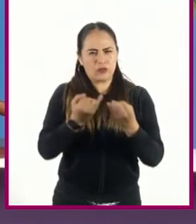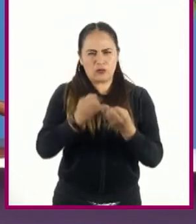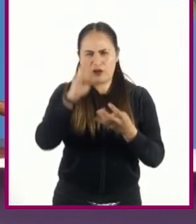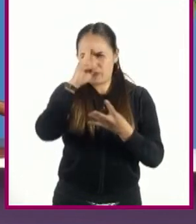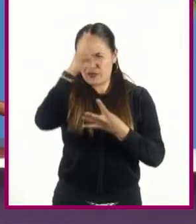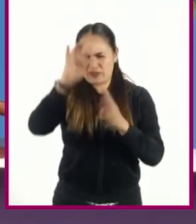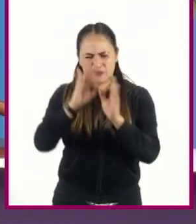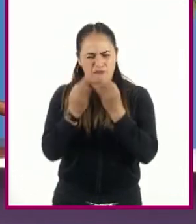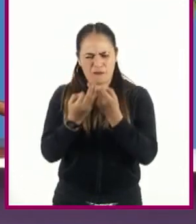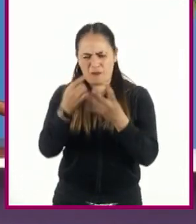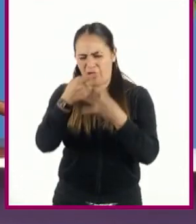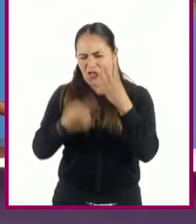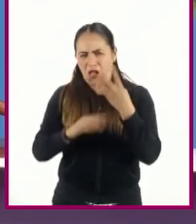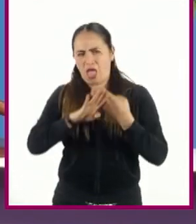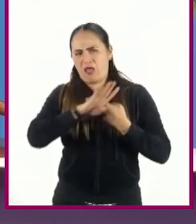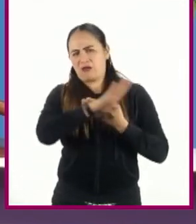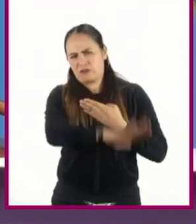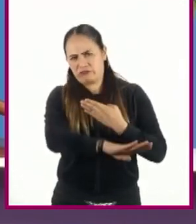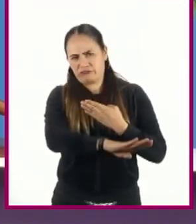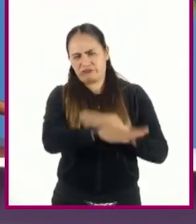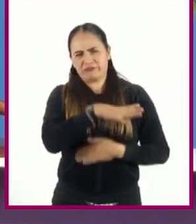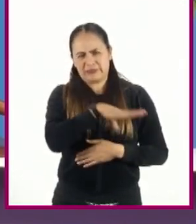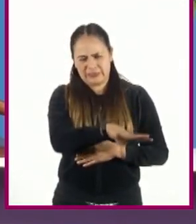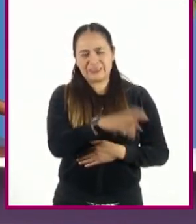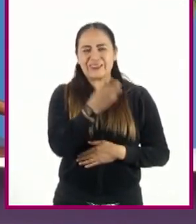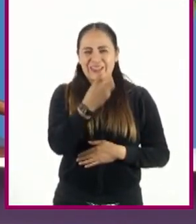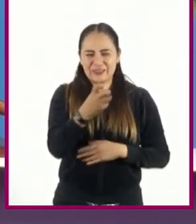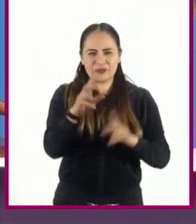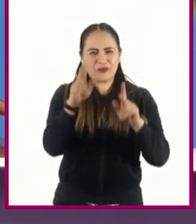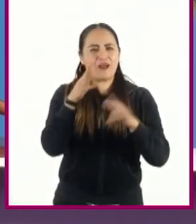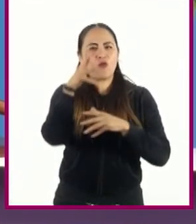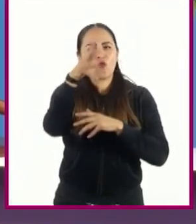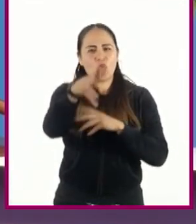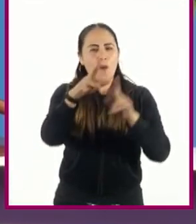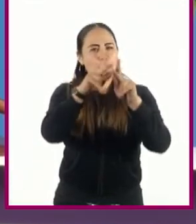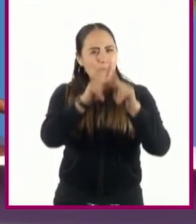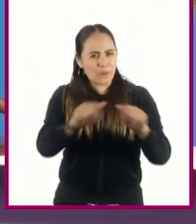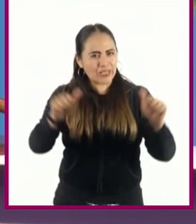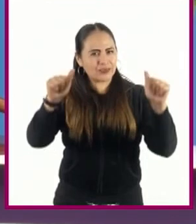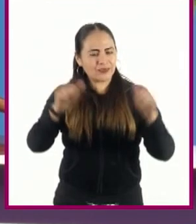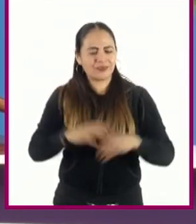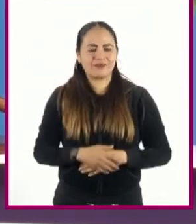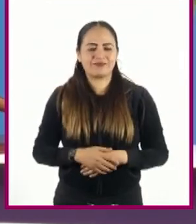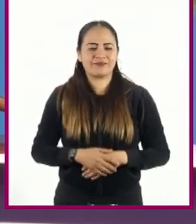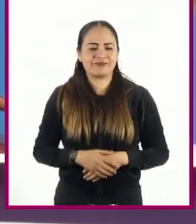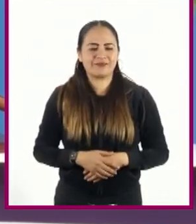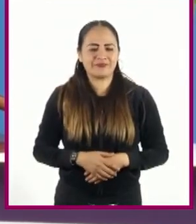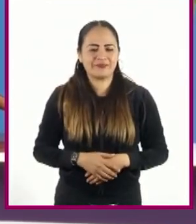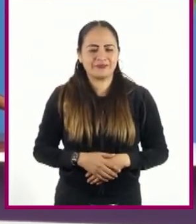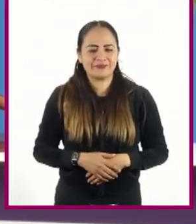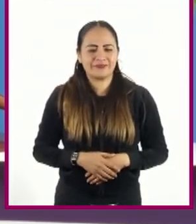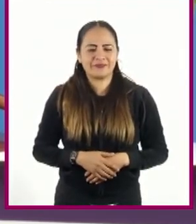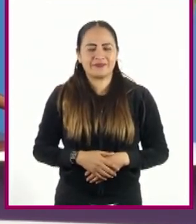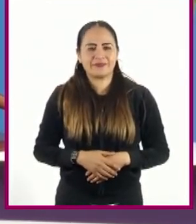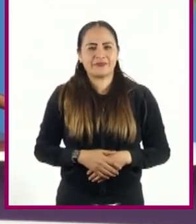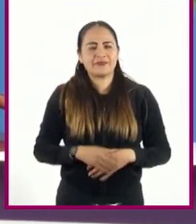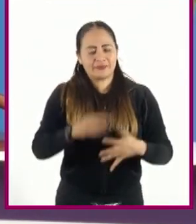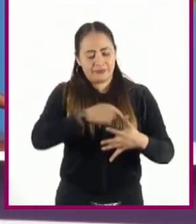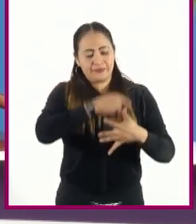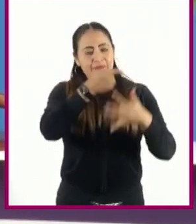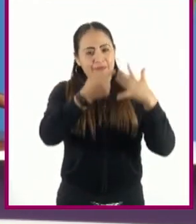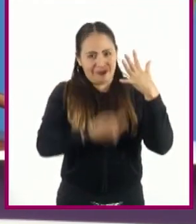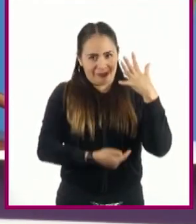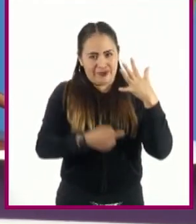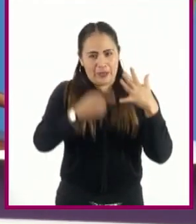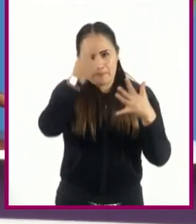las formas de violencia son componentes de la paz. Finalmente, resaltamos la importancia de los principios de la